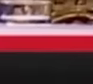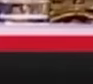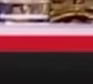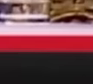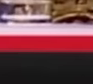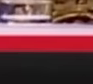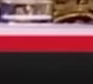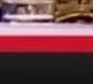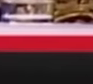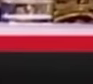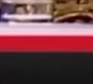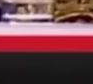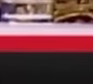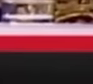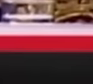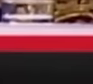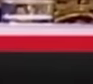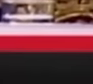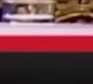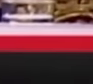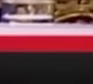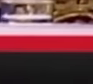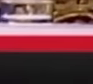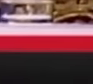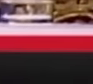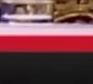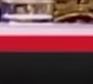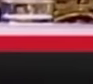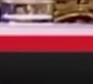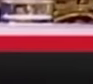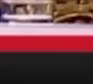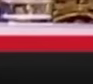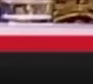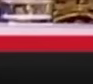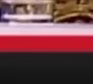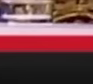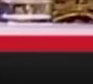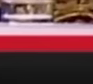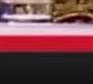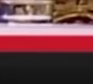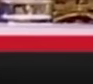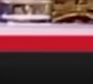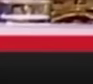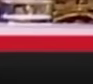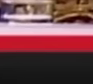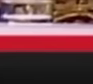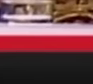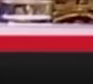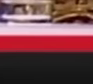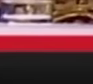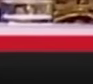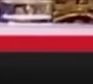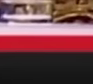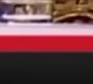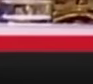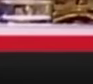28 de julio, del paso de nivel 28 de julio, no hay tal. No se puede hablar de sobrevaluación cuando no ha concluido una obra.